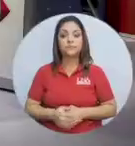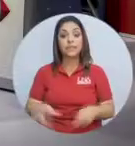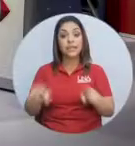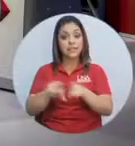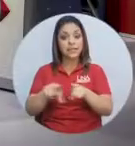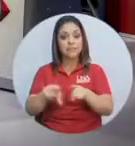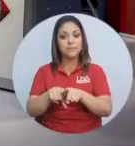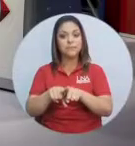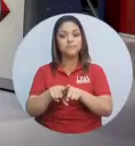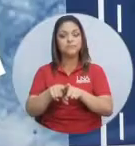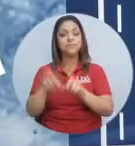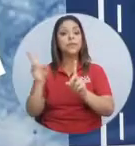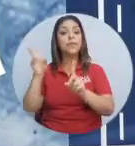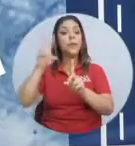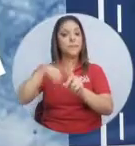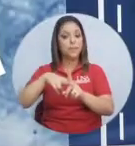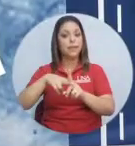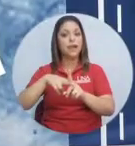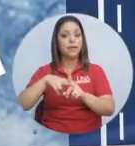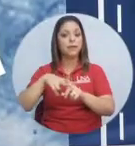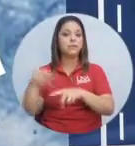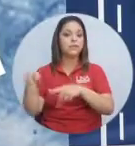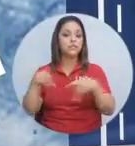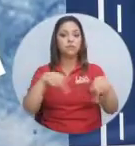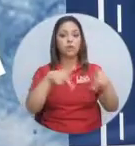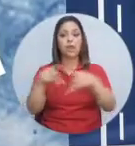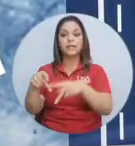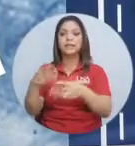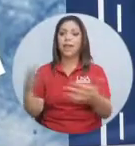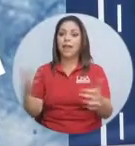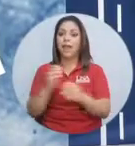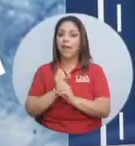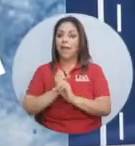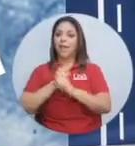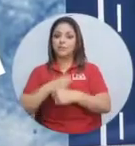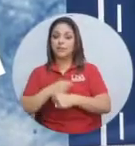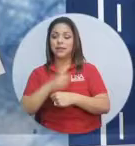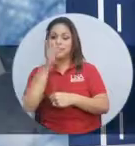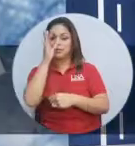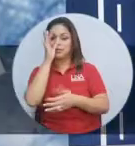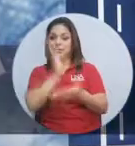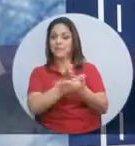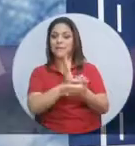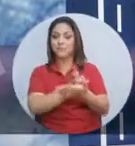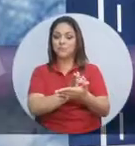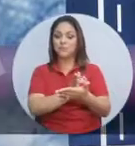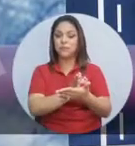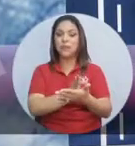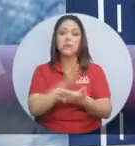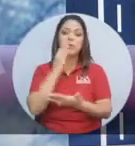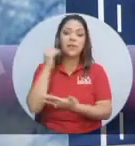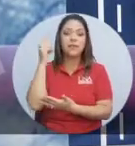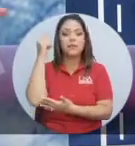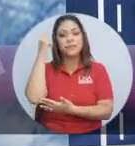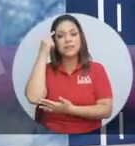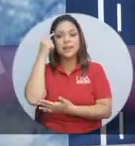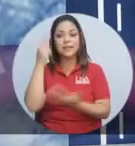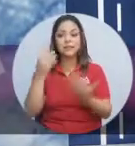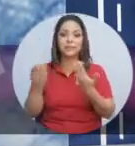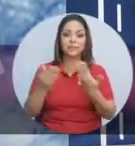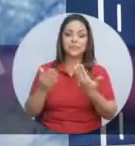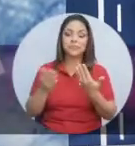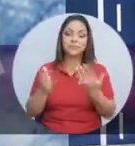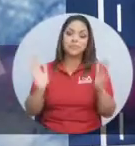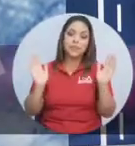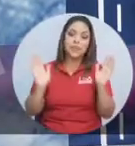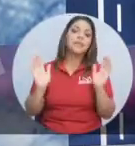esto aplica también para las personas que ejecutan el ciberbullying, ¿verdad? Porque tal vez una puede pensar,